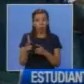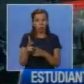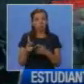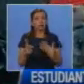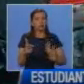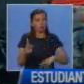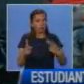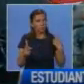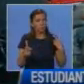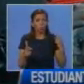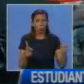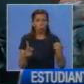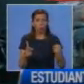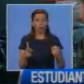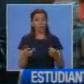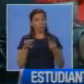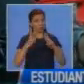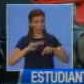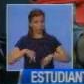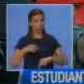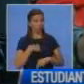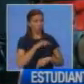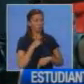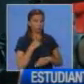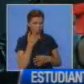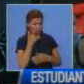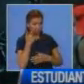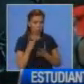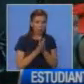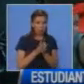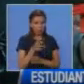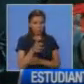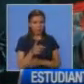implica. Para nosotros también fue toda una experiencia.